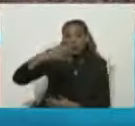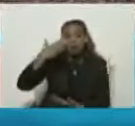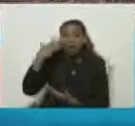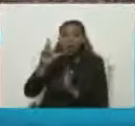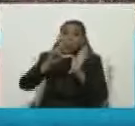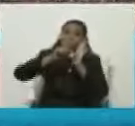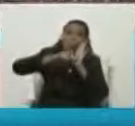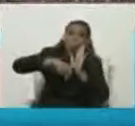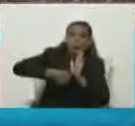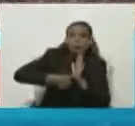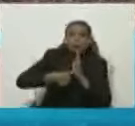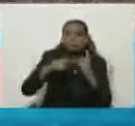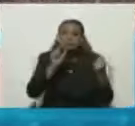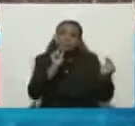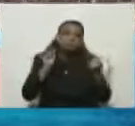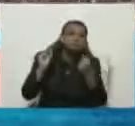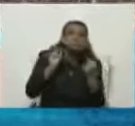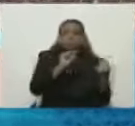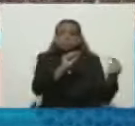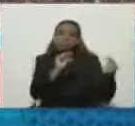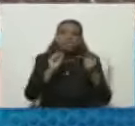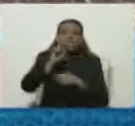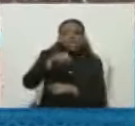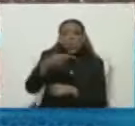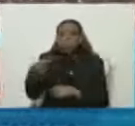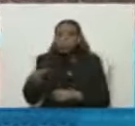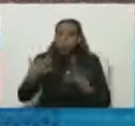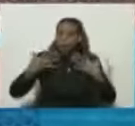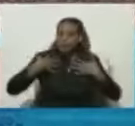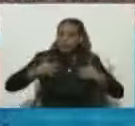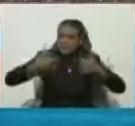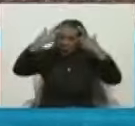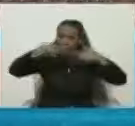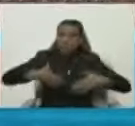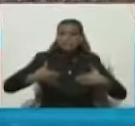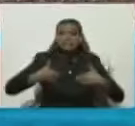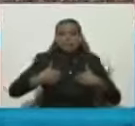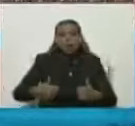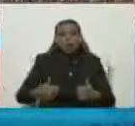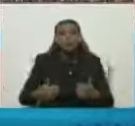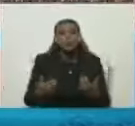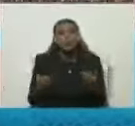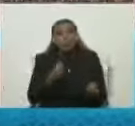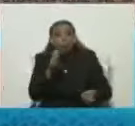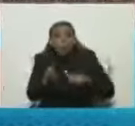Luego de una gran polémica sobre su estado de salud,